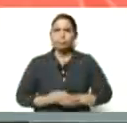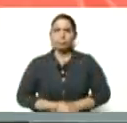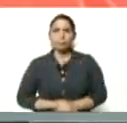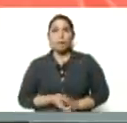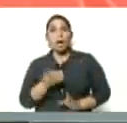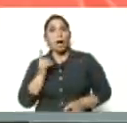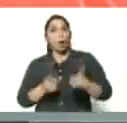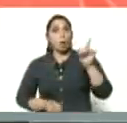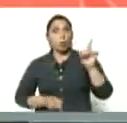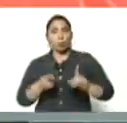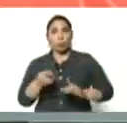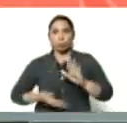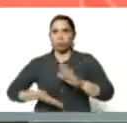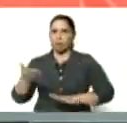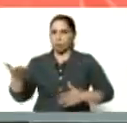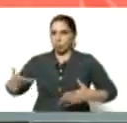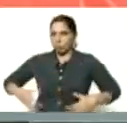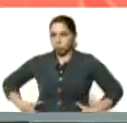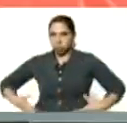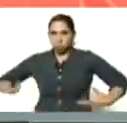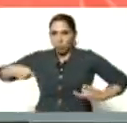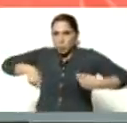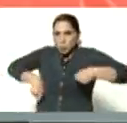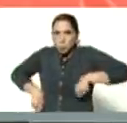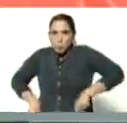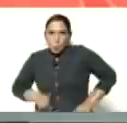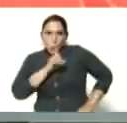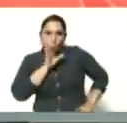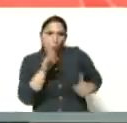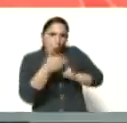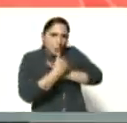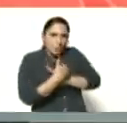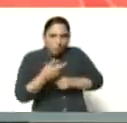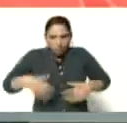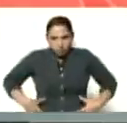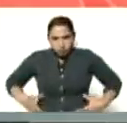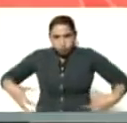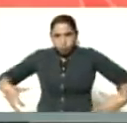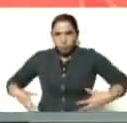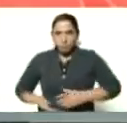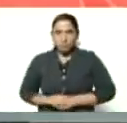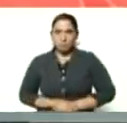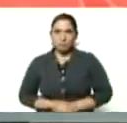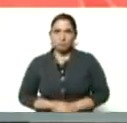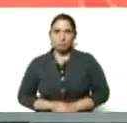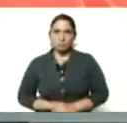Algunos se han ido con mucho billete, mucho dinero, multimillonarios,